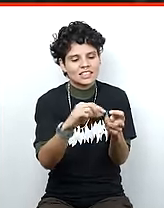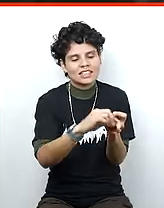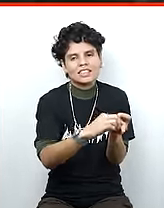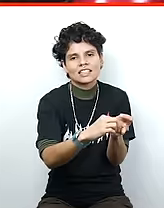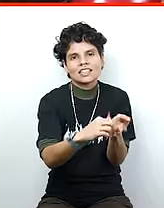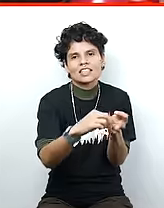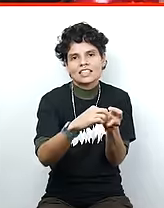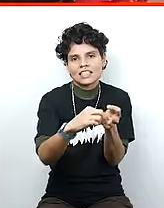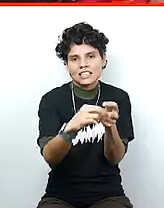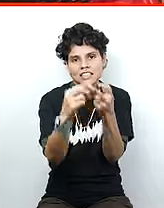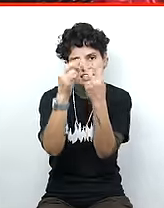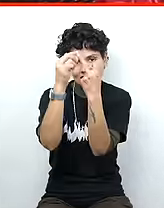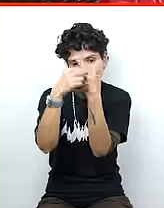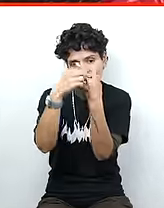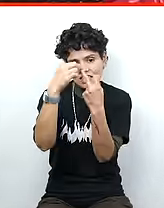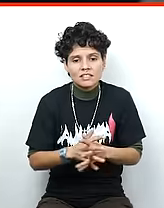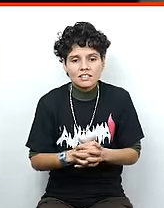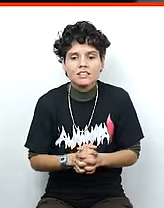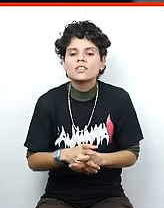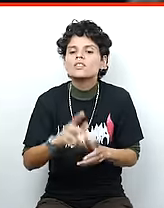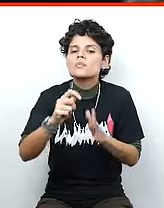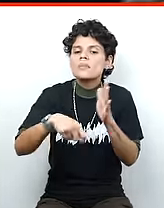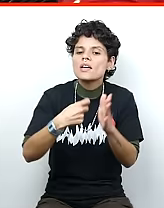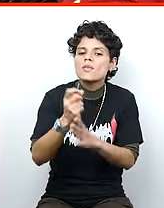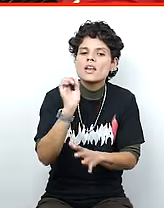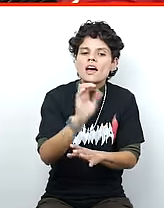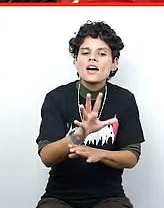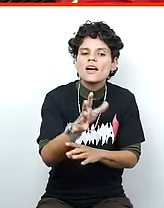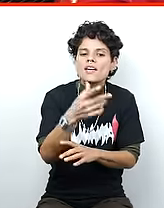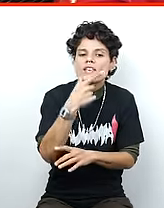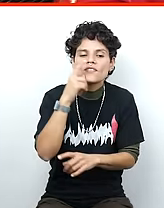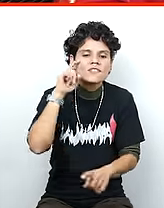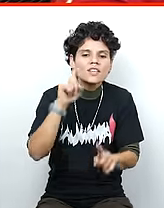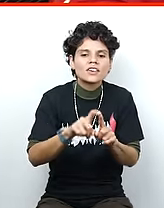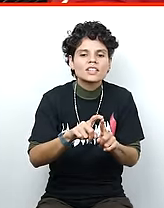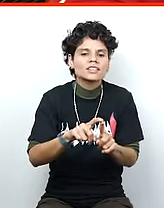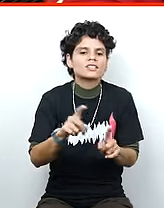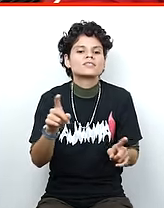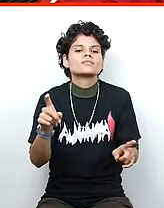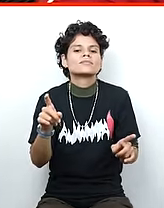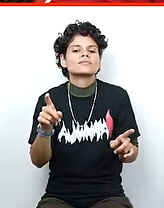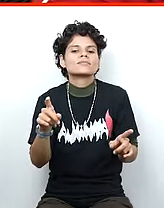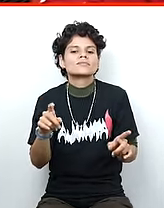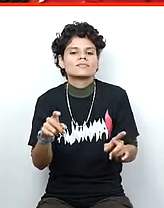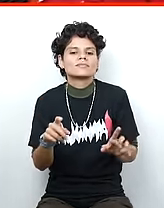Junta. Ah. Aquí. ¿Tu película preferida? Scarface.